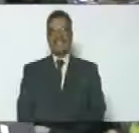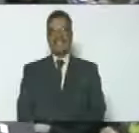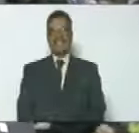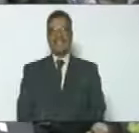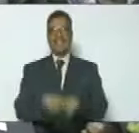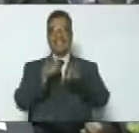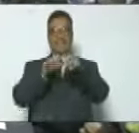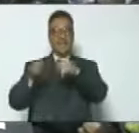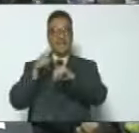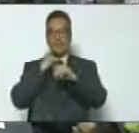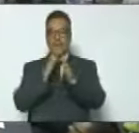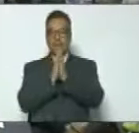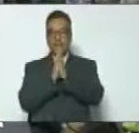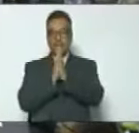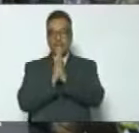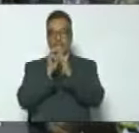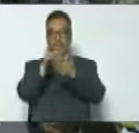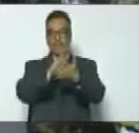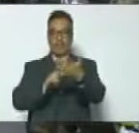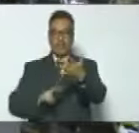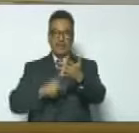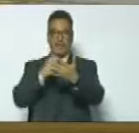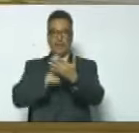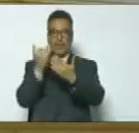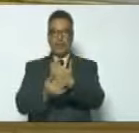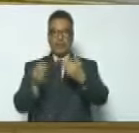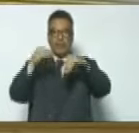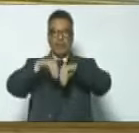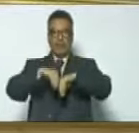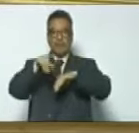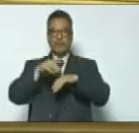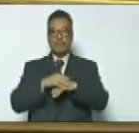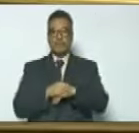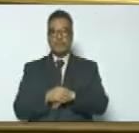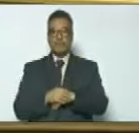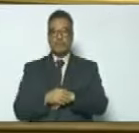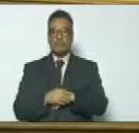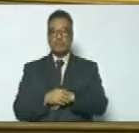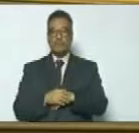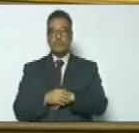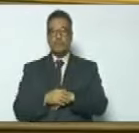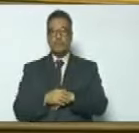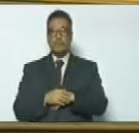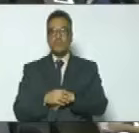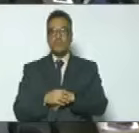Ciudadana secretaria, por favor, sírvase a dar lectura al proyecto de acuerdo.